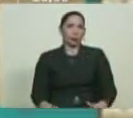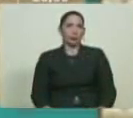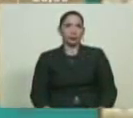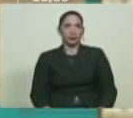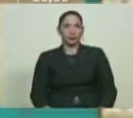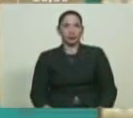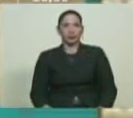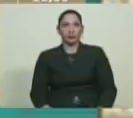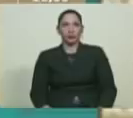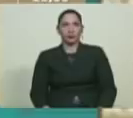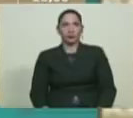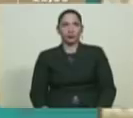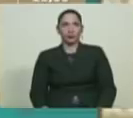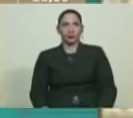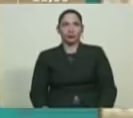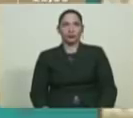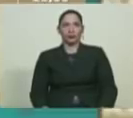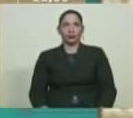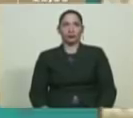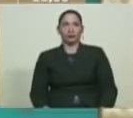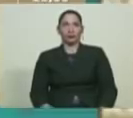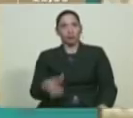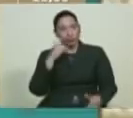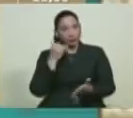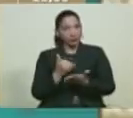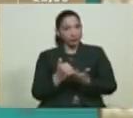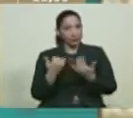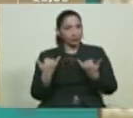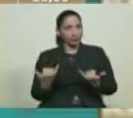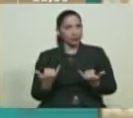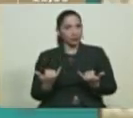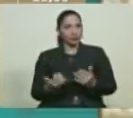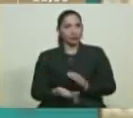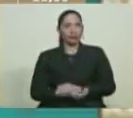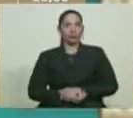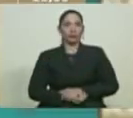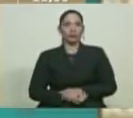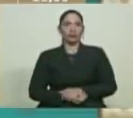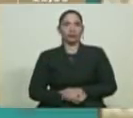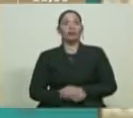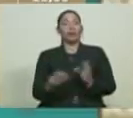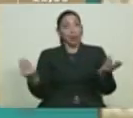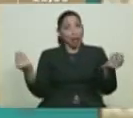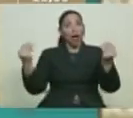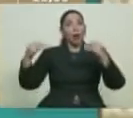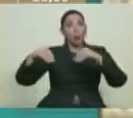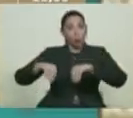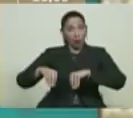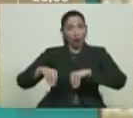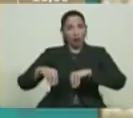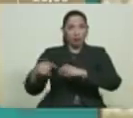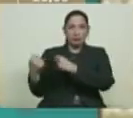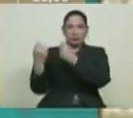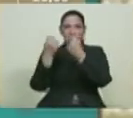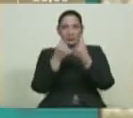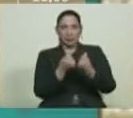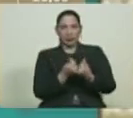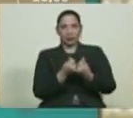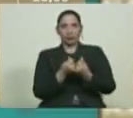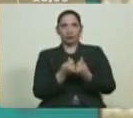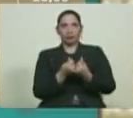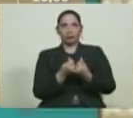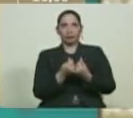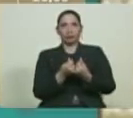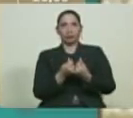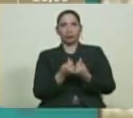salario mínimo. Y fíjense cómo, llegando a un acuerdo de precios, no se impusieron ningún